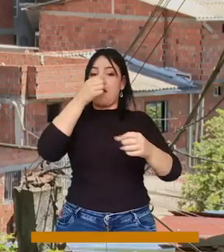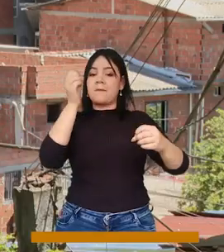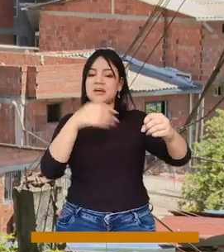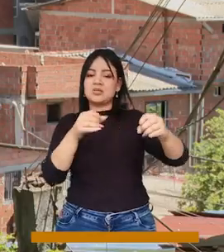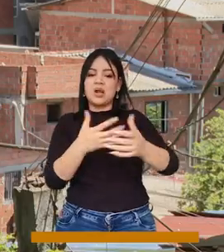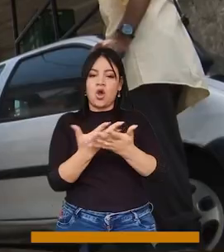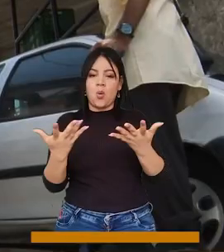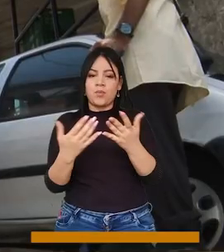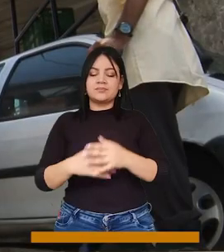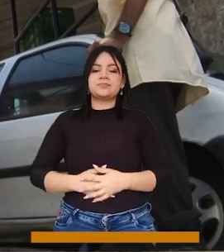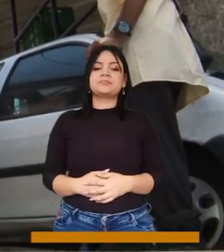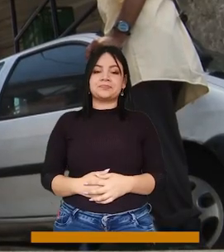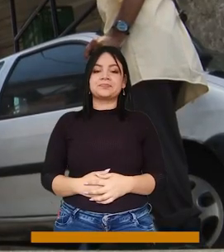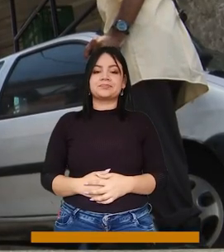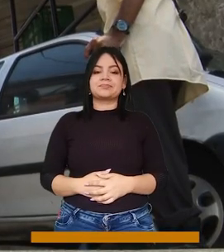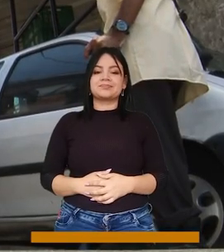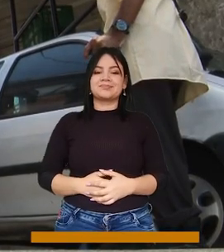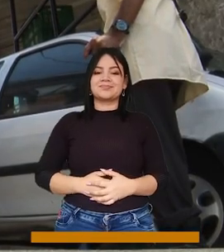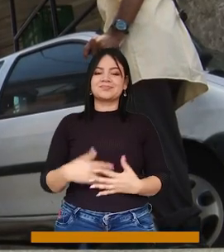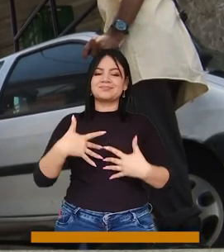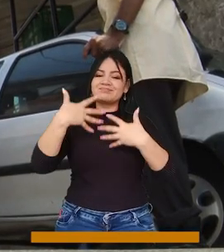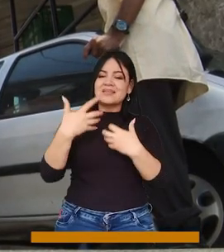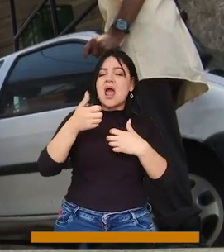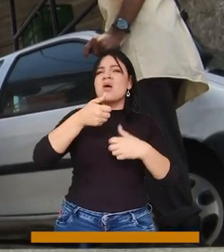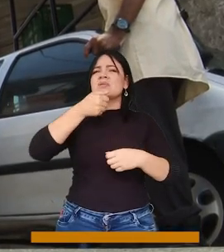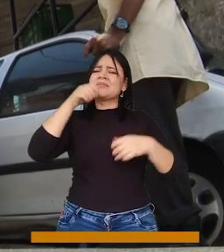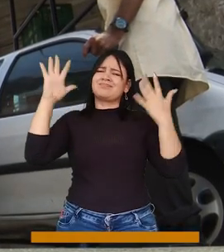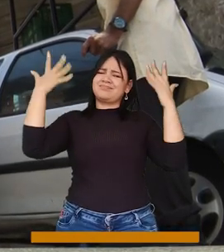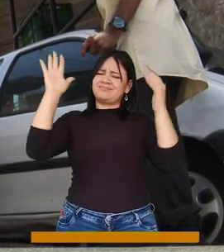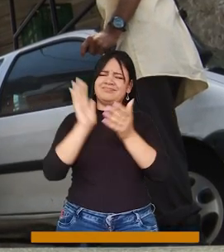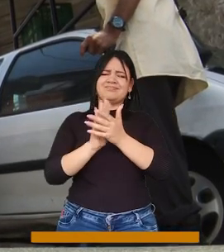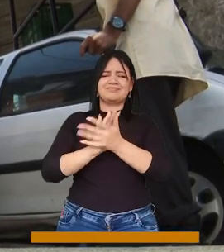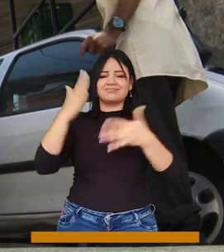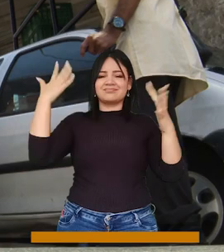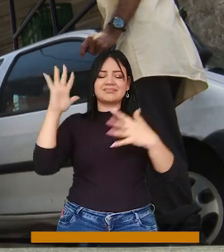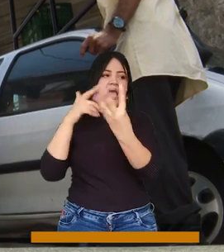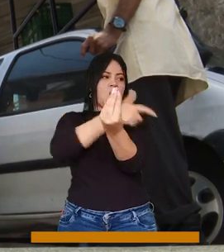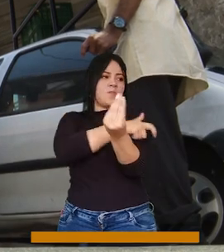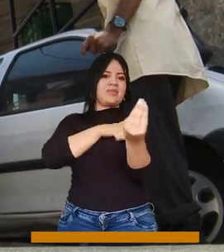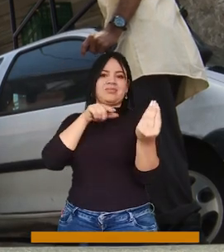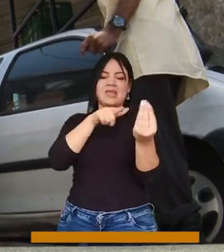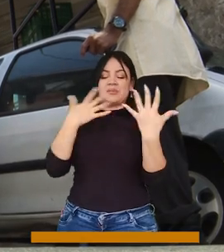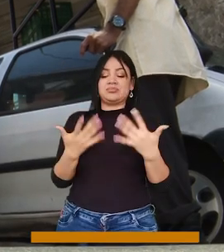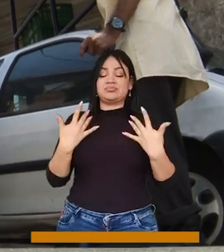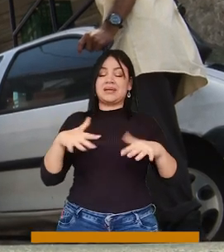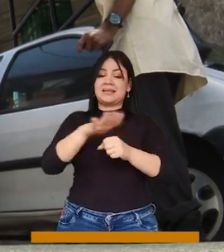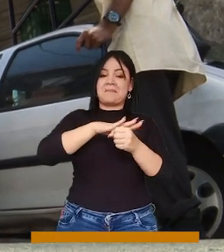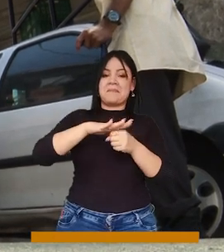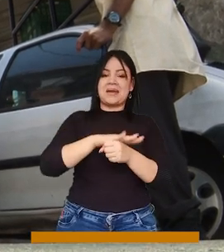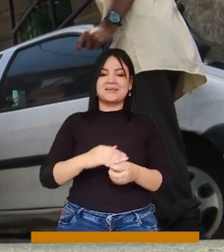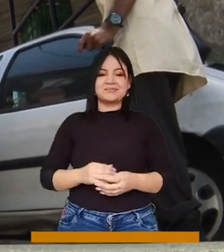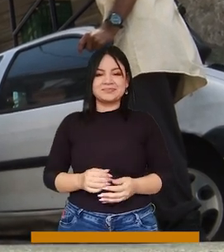residuos de las basuras. Yo quiero que le den un aplauso fuerte a este comité para la Sana Convivencia en